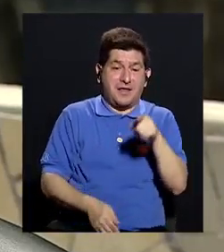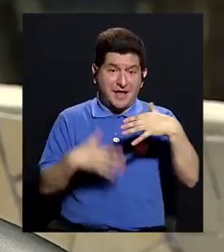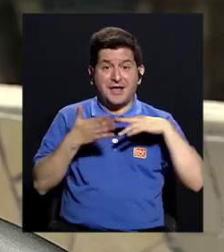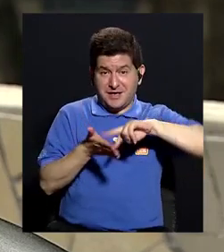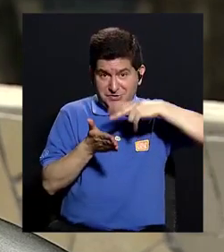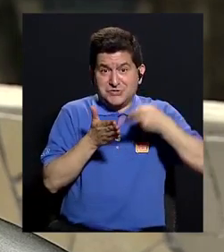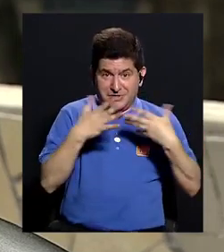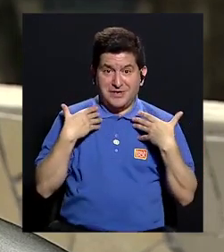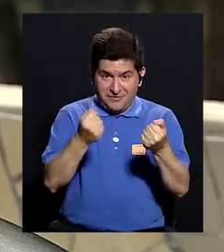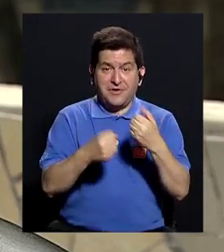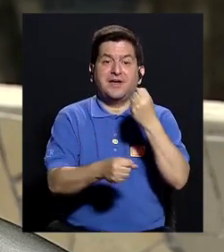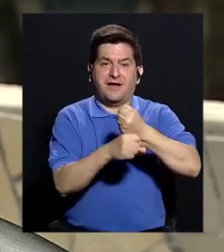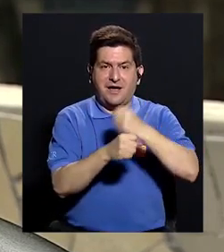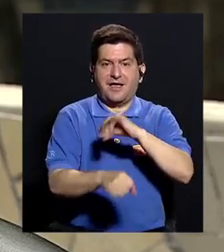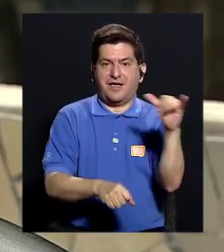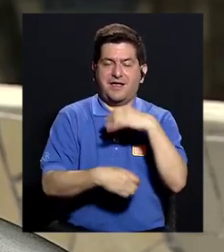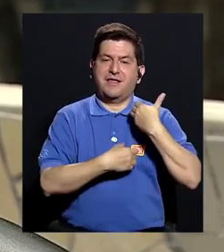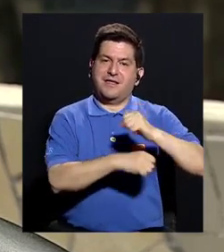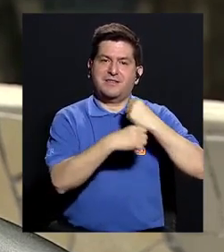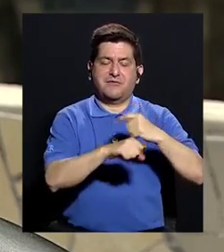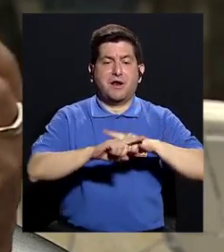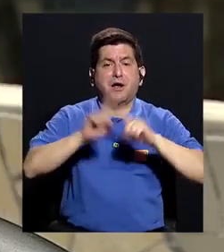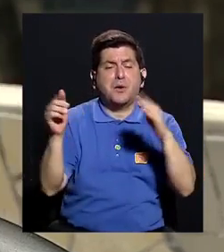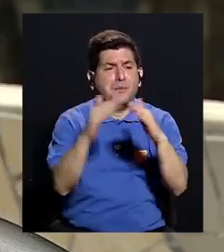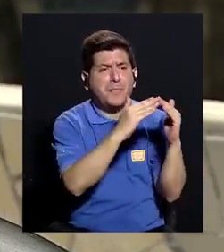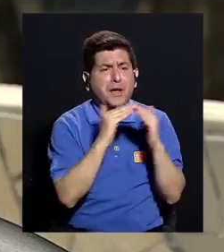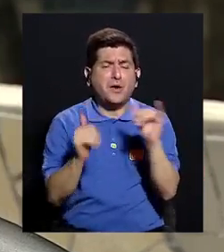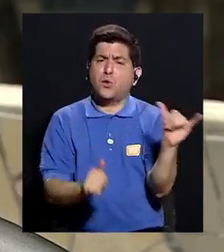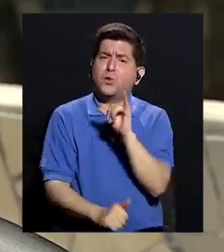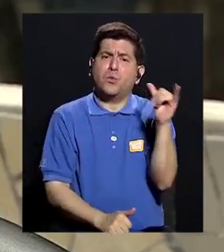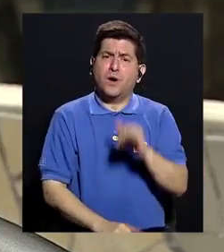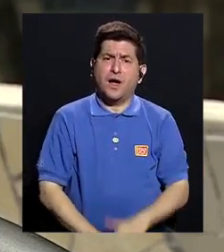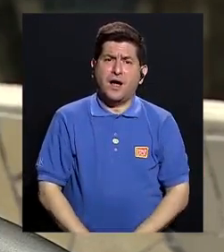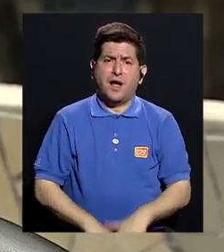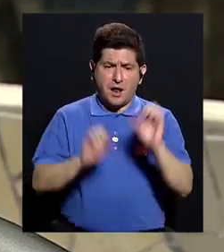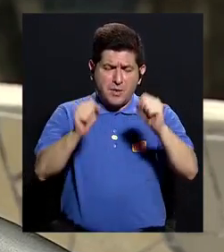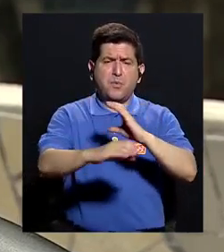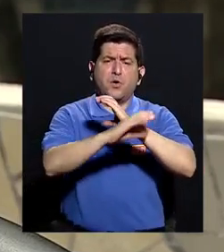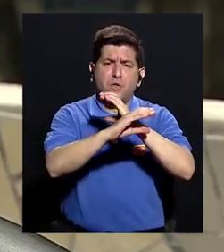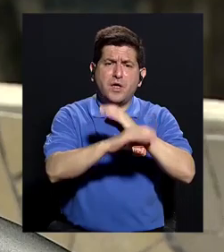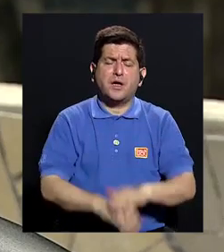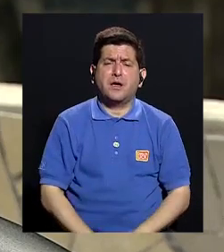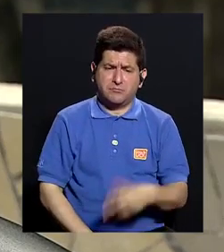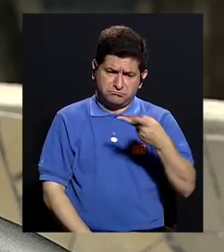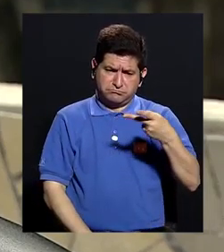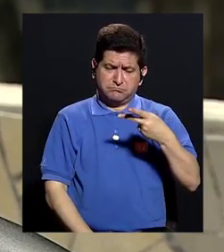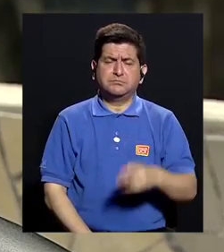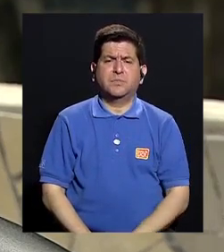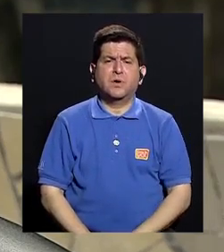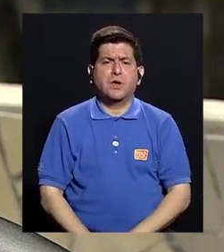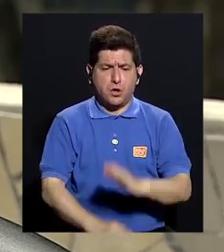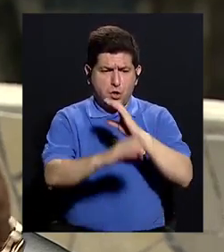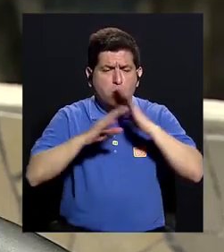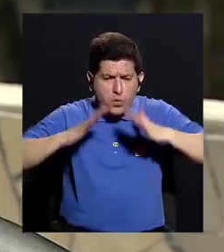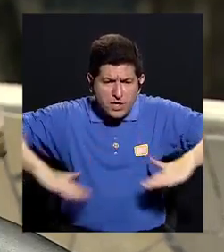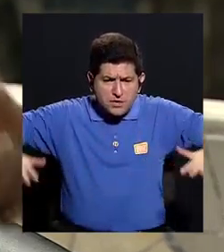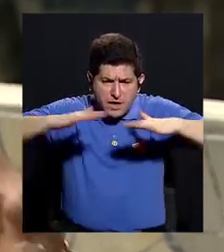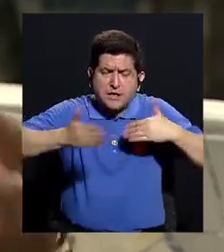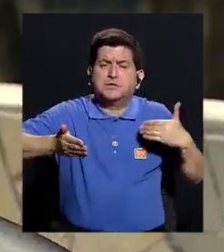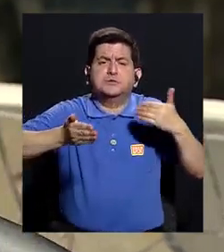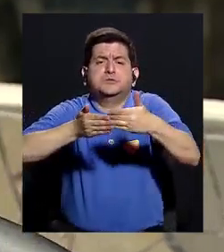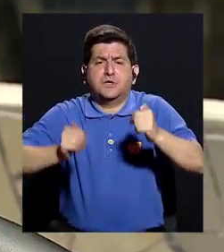y eso es también una tarea de las municipalidades, pero entre las comunidades también nos podemos cuidar mutuamente y cuidar